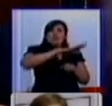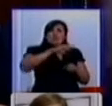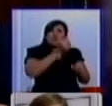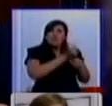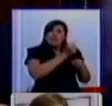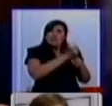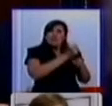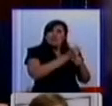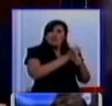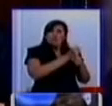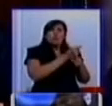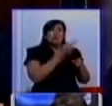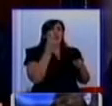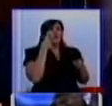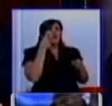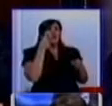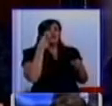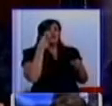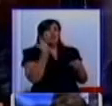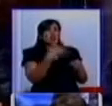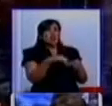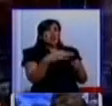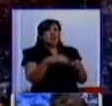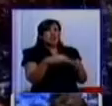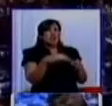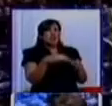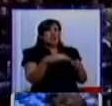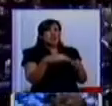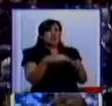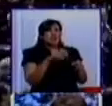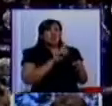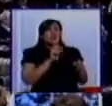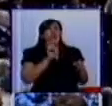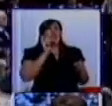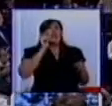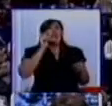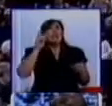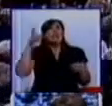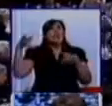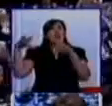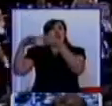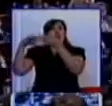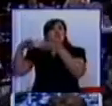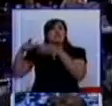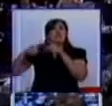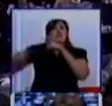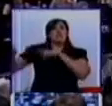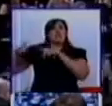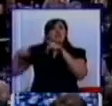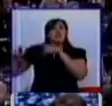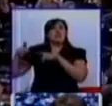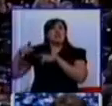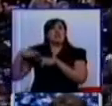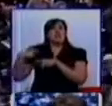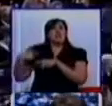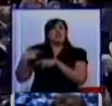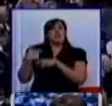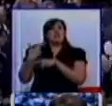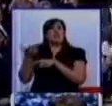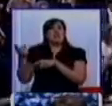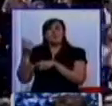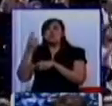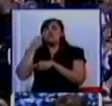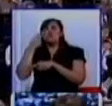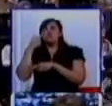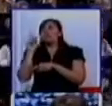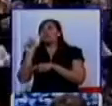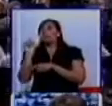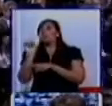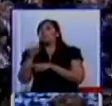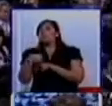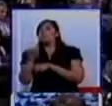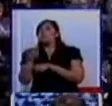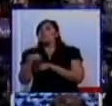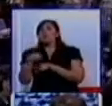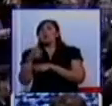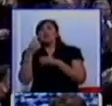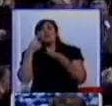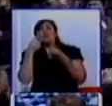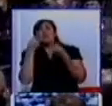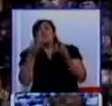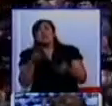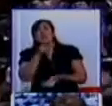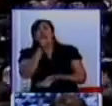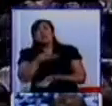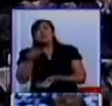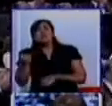en propio cabeza de los dirigentes sindicales que parecen no haber controlado demasiado cómo estaba la servidumbre humana